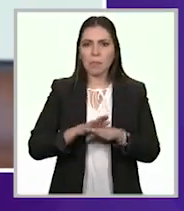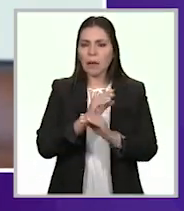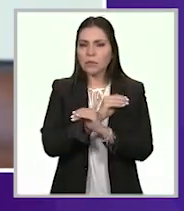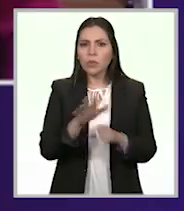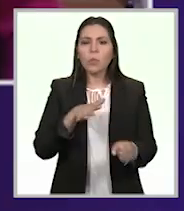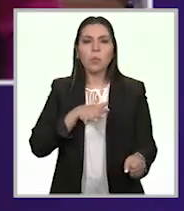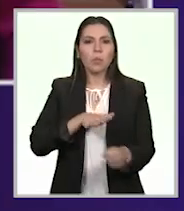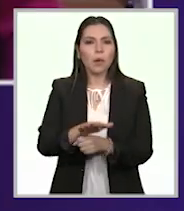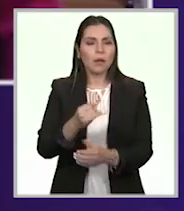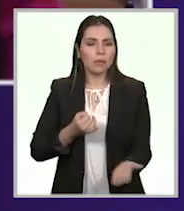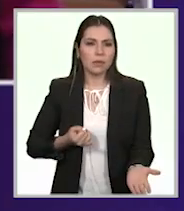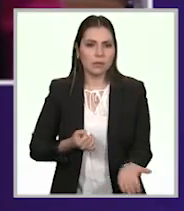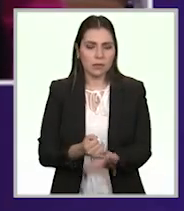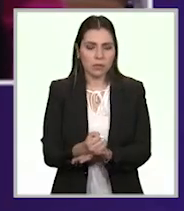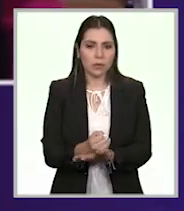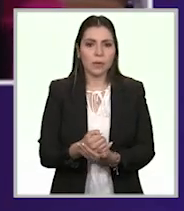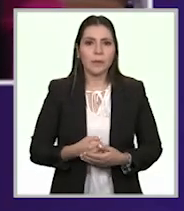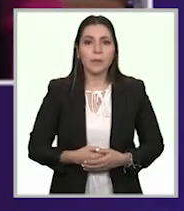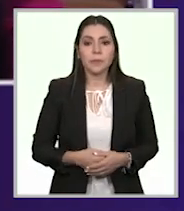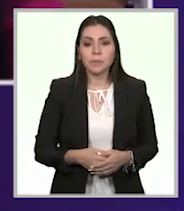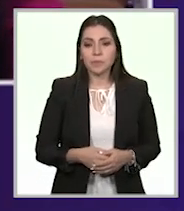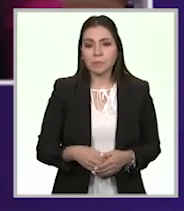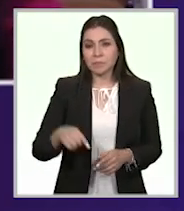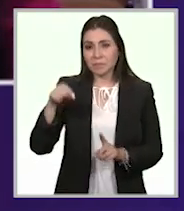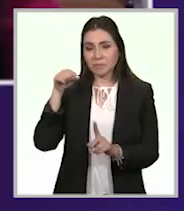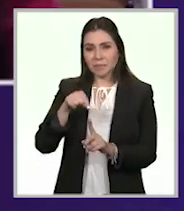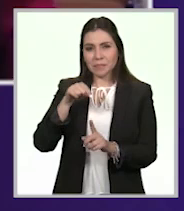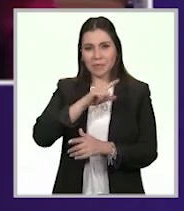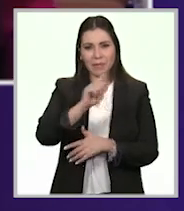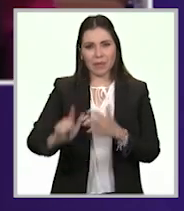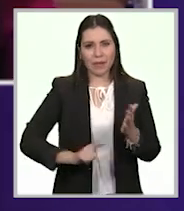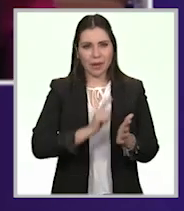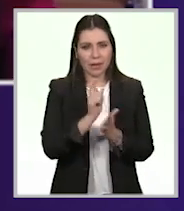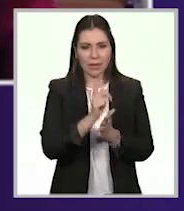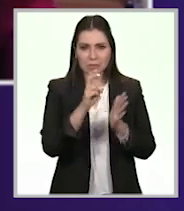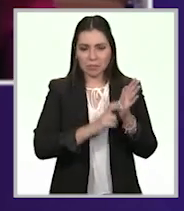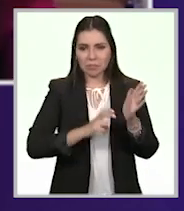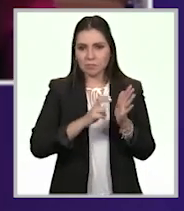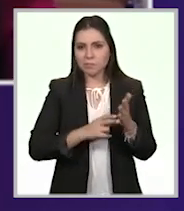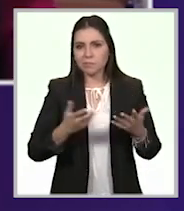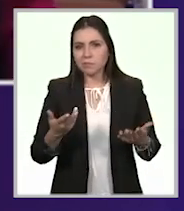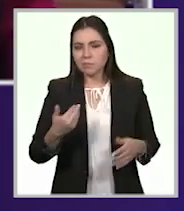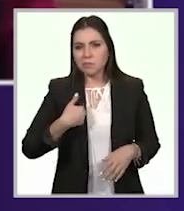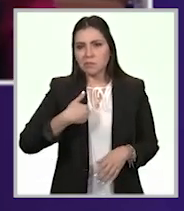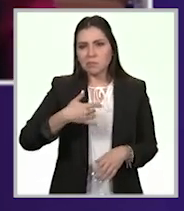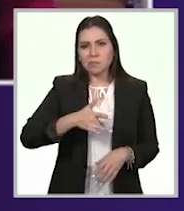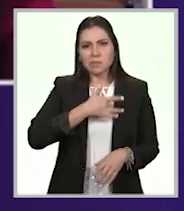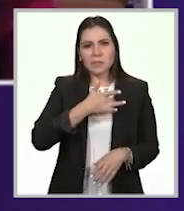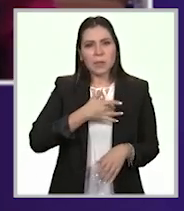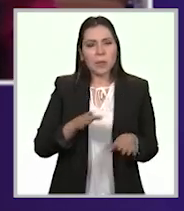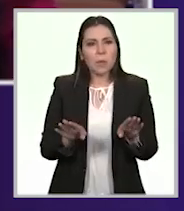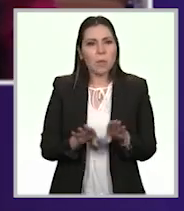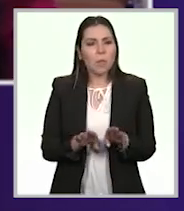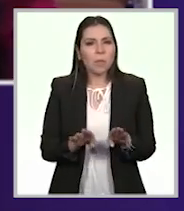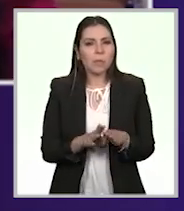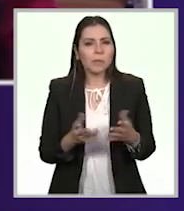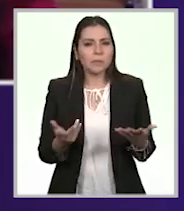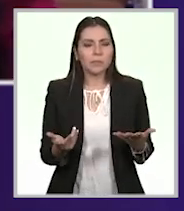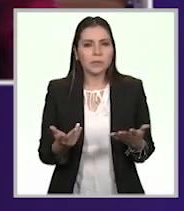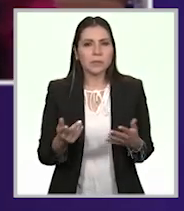de la decisión misma, ¿no? Esta reforma a mí me parece es como un antecedente o